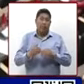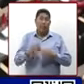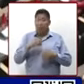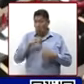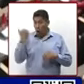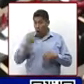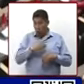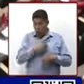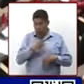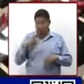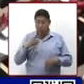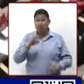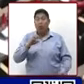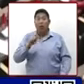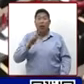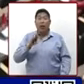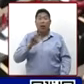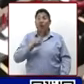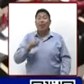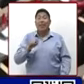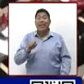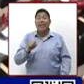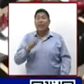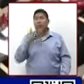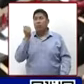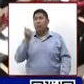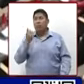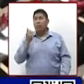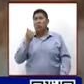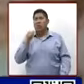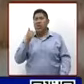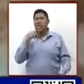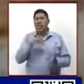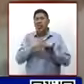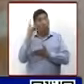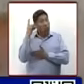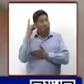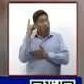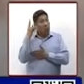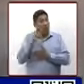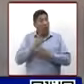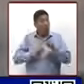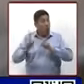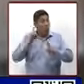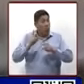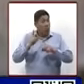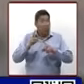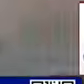aumente el salario a ningún boliviano que gane por encima de los 10.000 bolivianos.